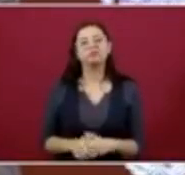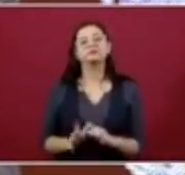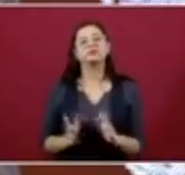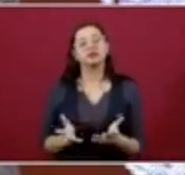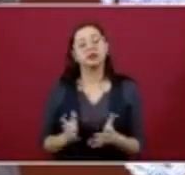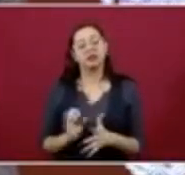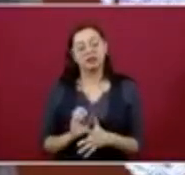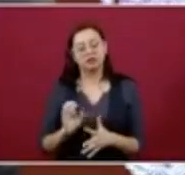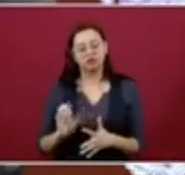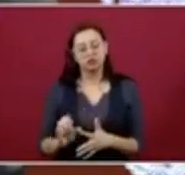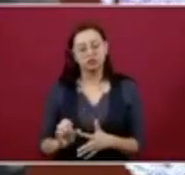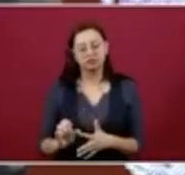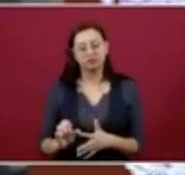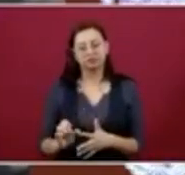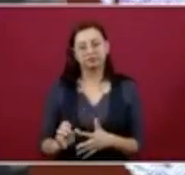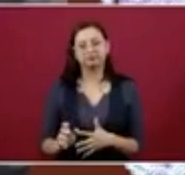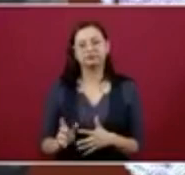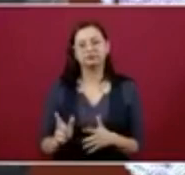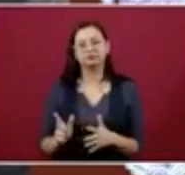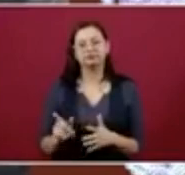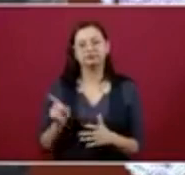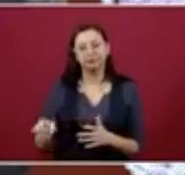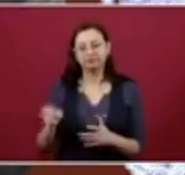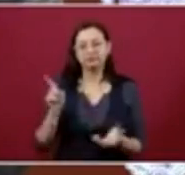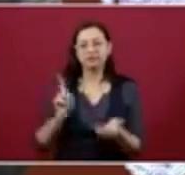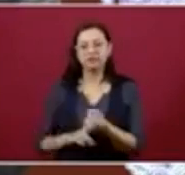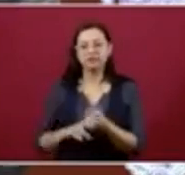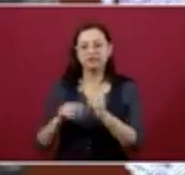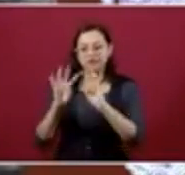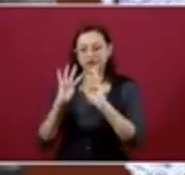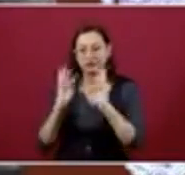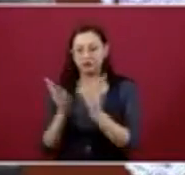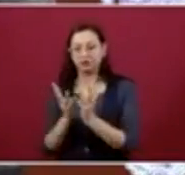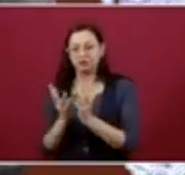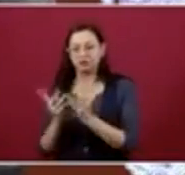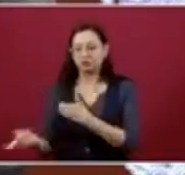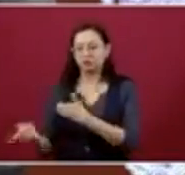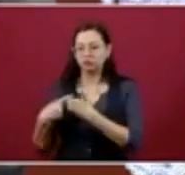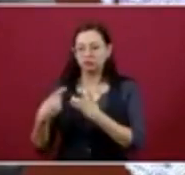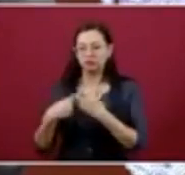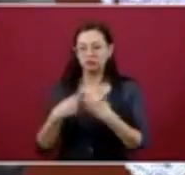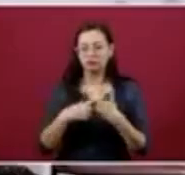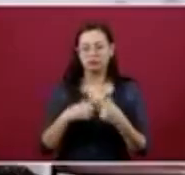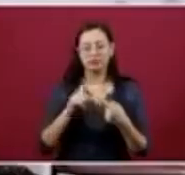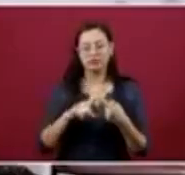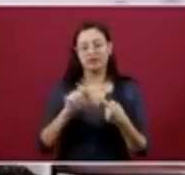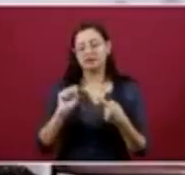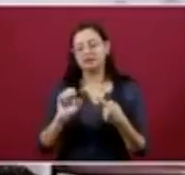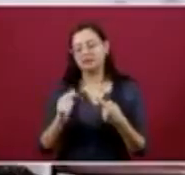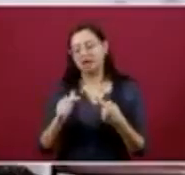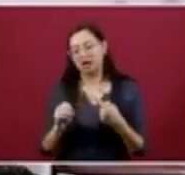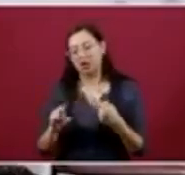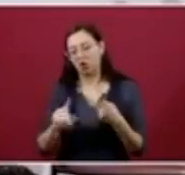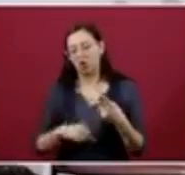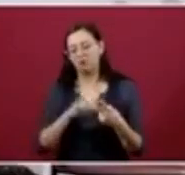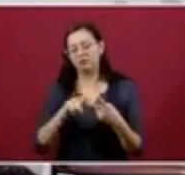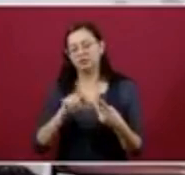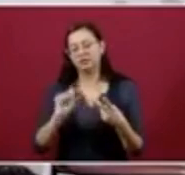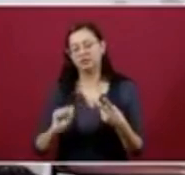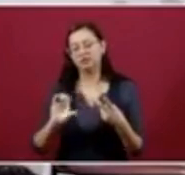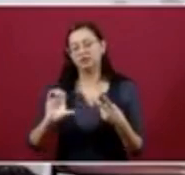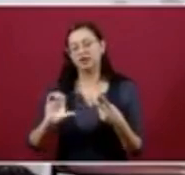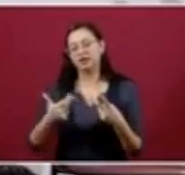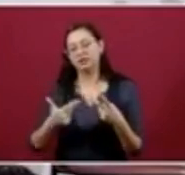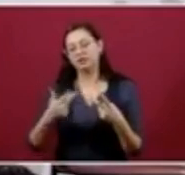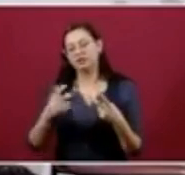existe pues un consejo integrado por Gobernación, por la Secretaría de Hacienda,